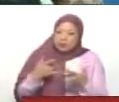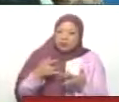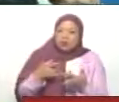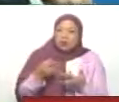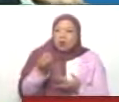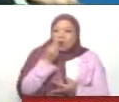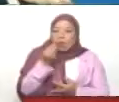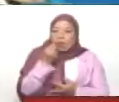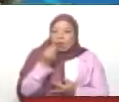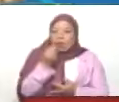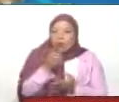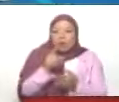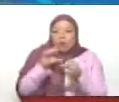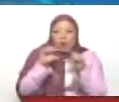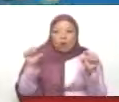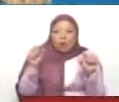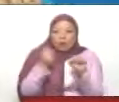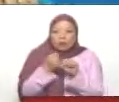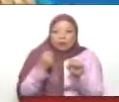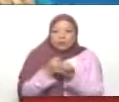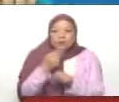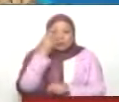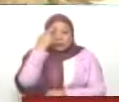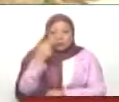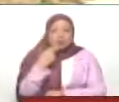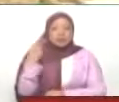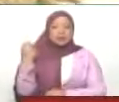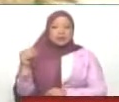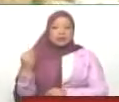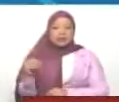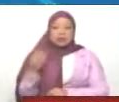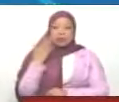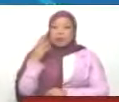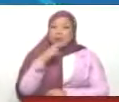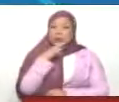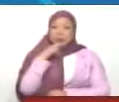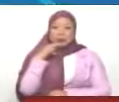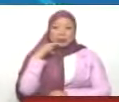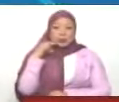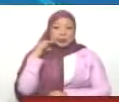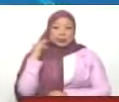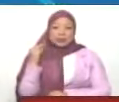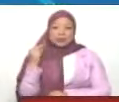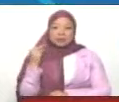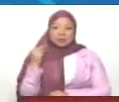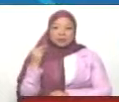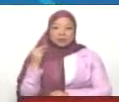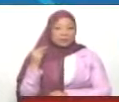golfeados y los tequeños de los teques. Ah, Silita. Total que...